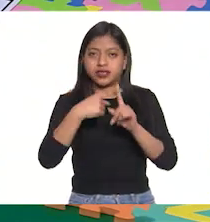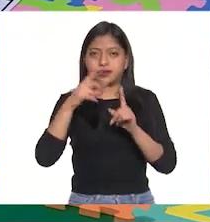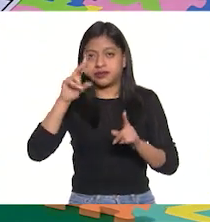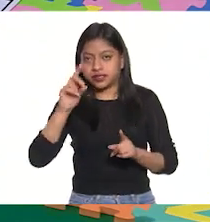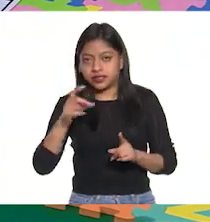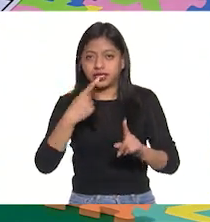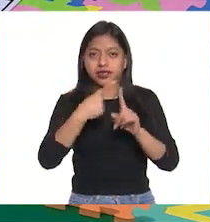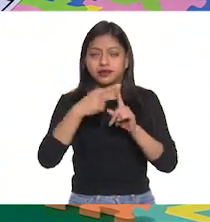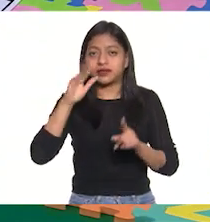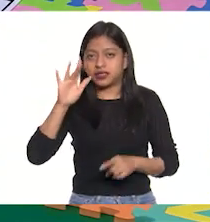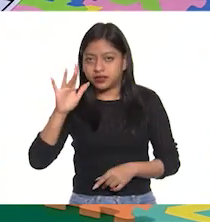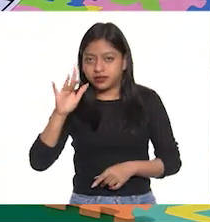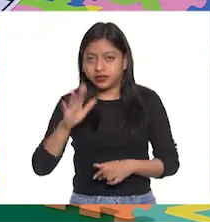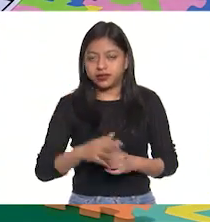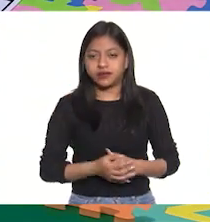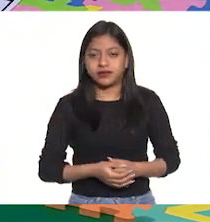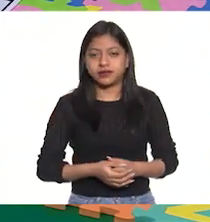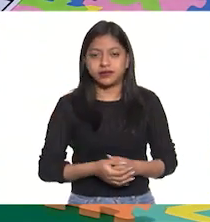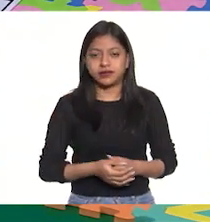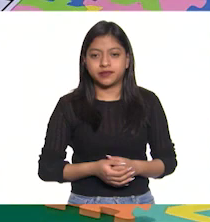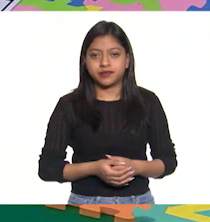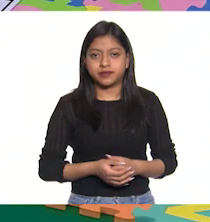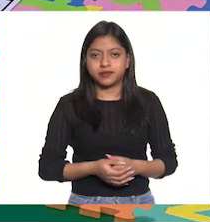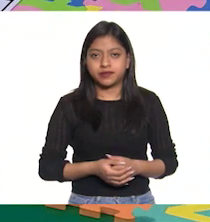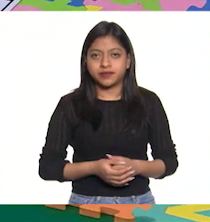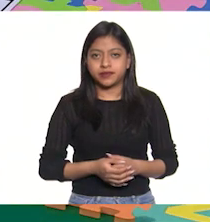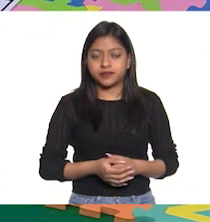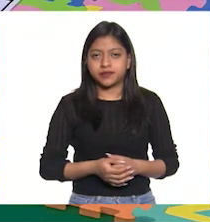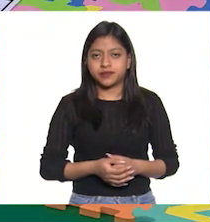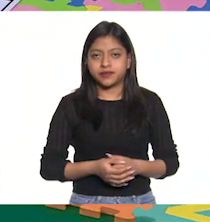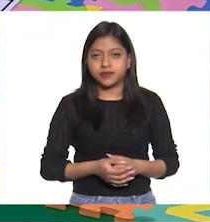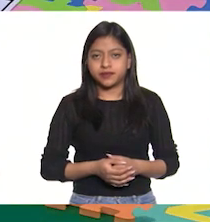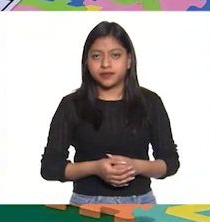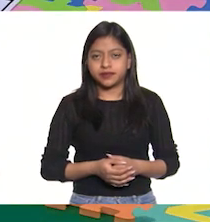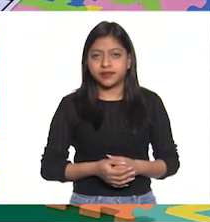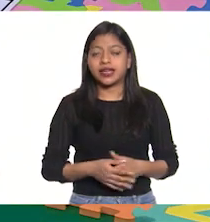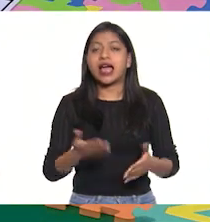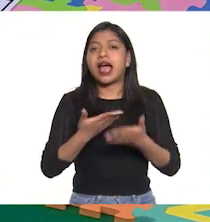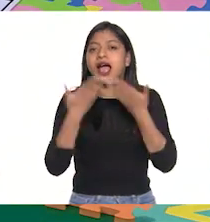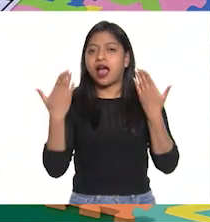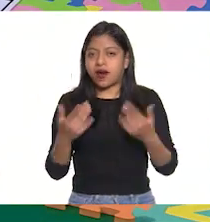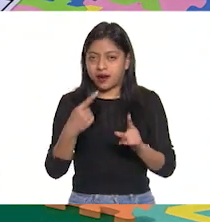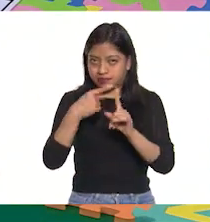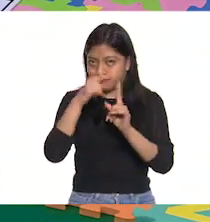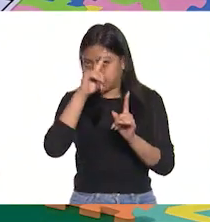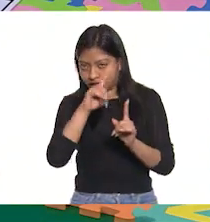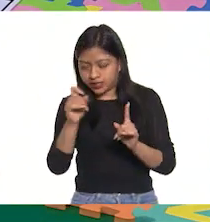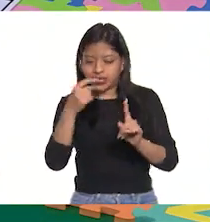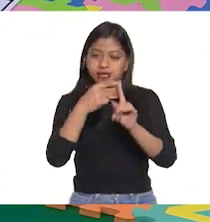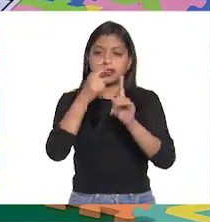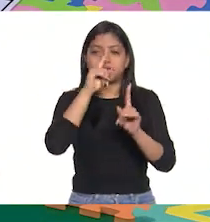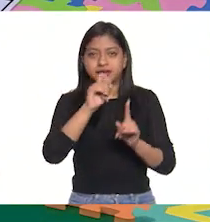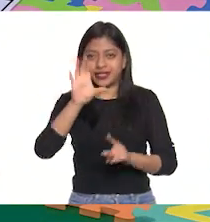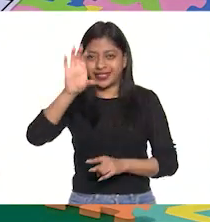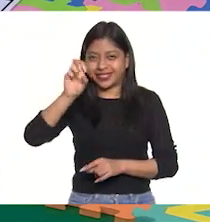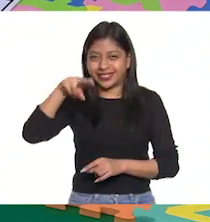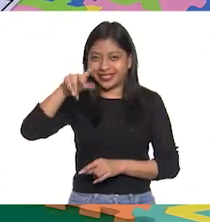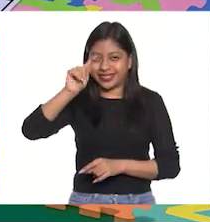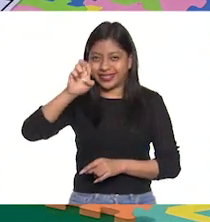40, 50. Aquí tenemos 50. Y entonces vamos a contar ahora las centenas, niñas y niños. Entonces aquí